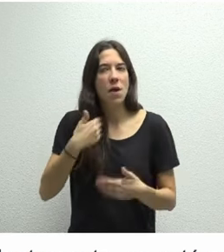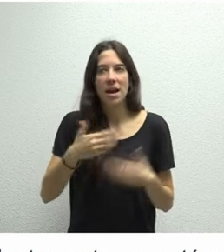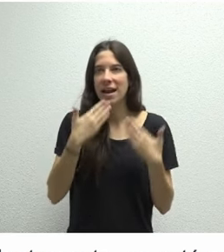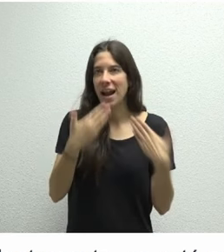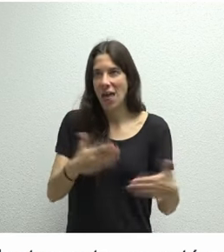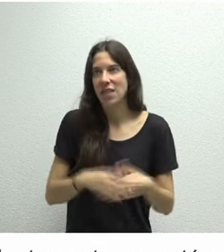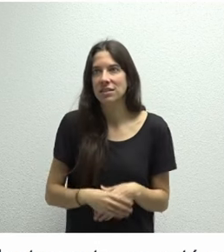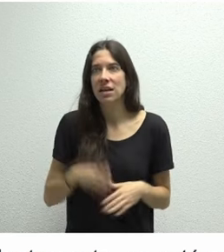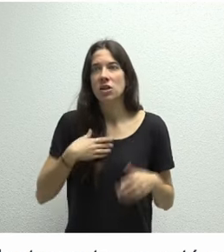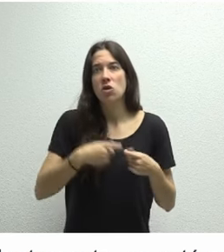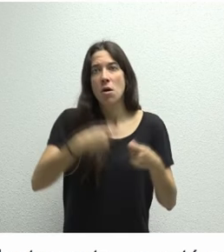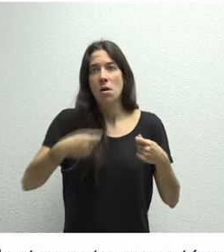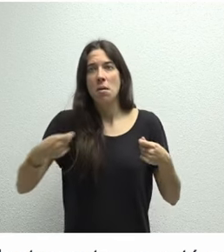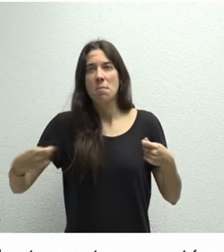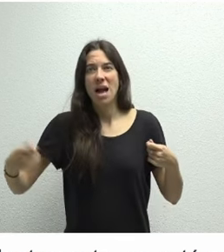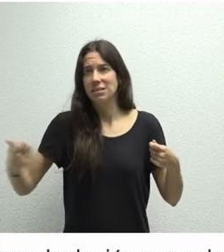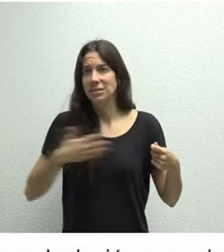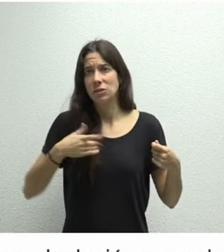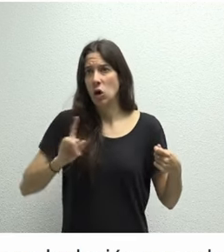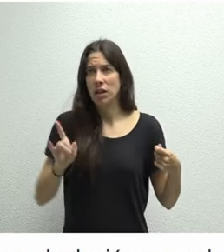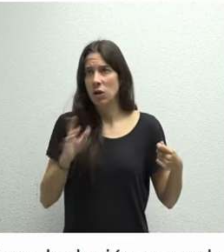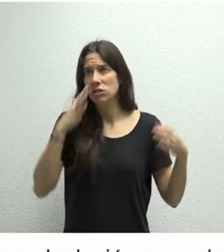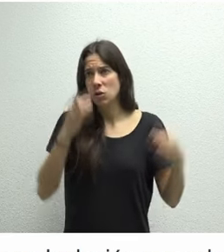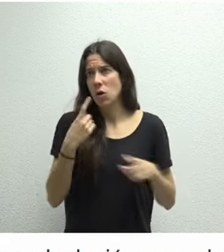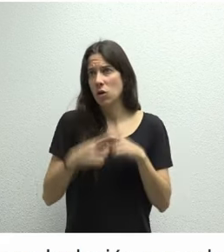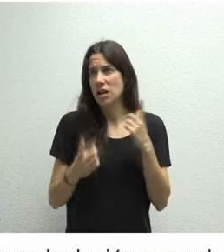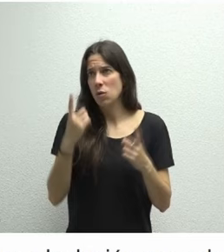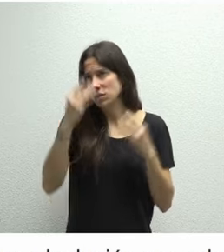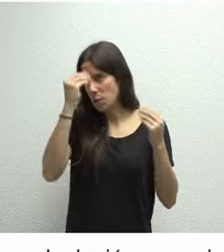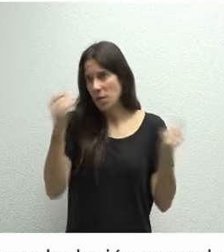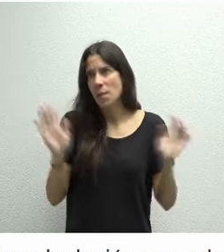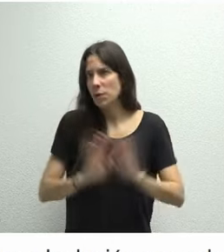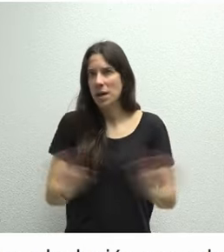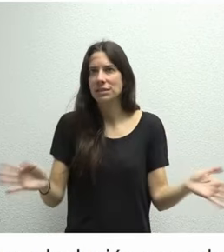más se me habrá pasado alguna cuestión y